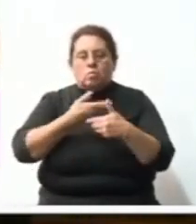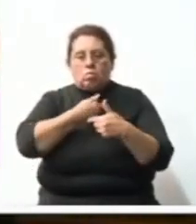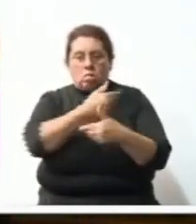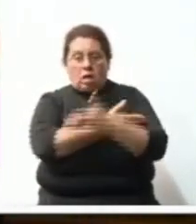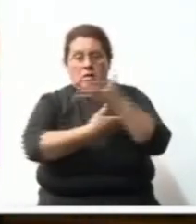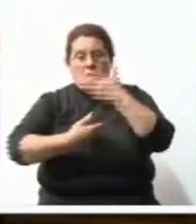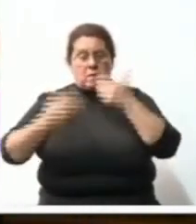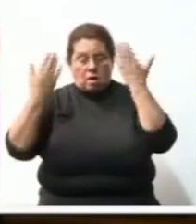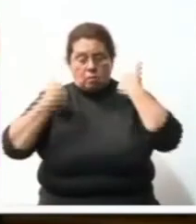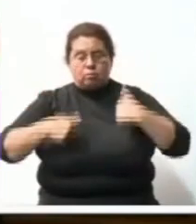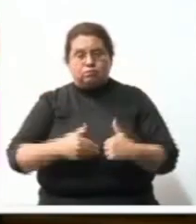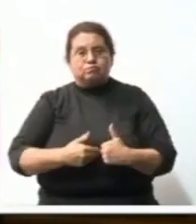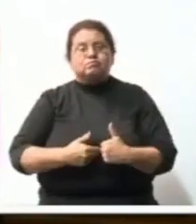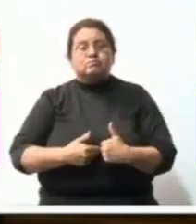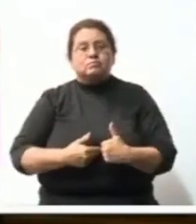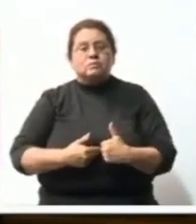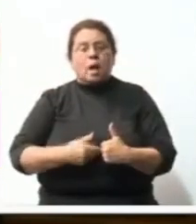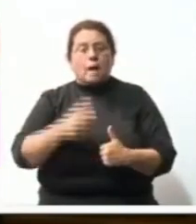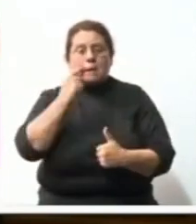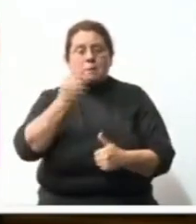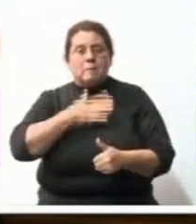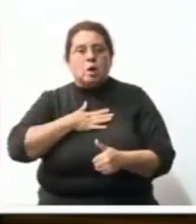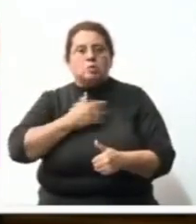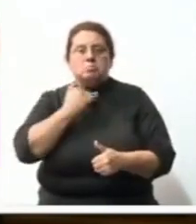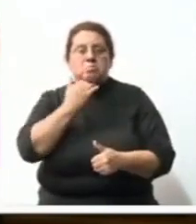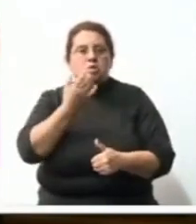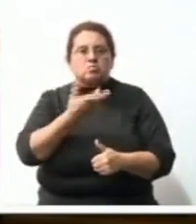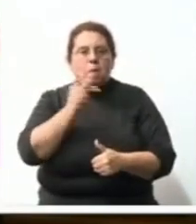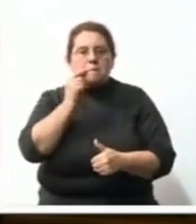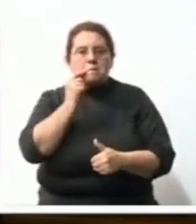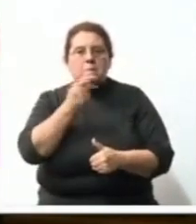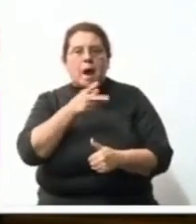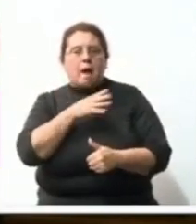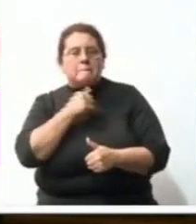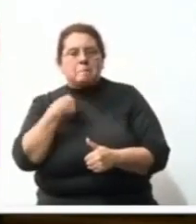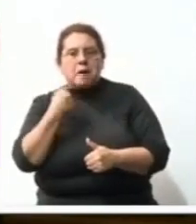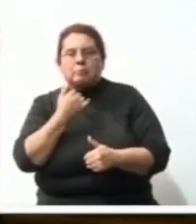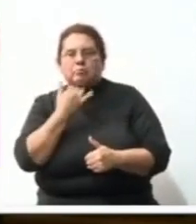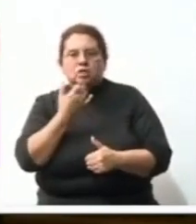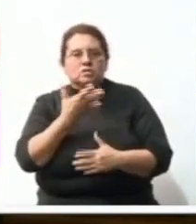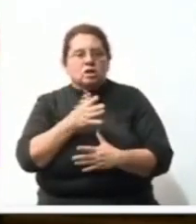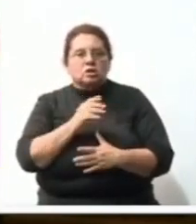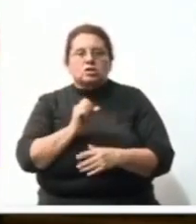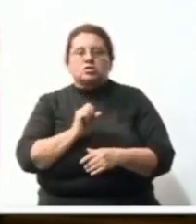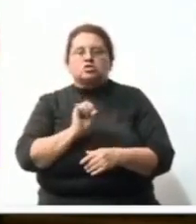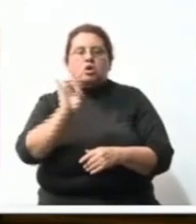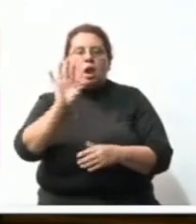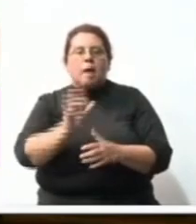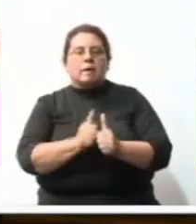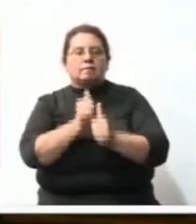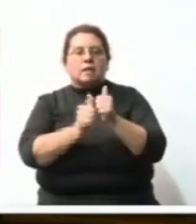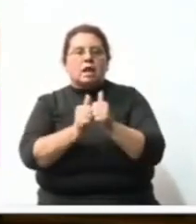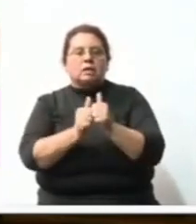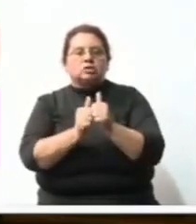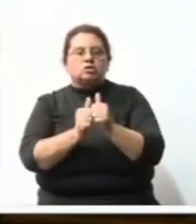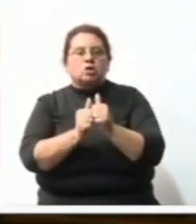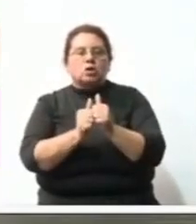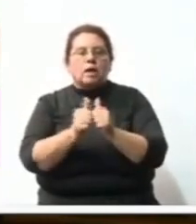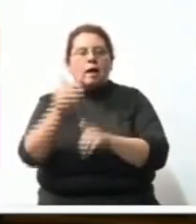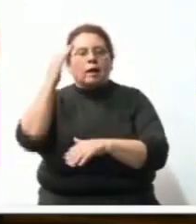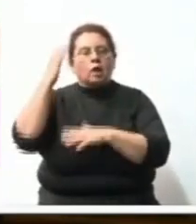yo no sé todavía qué pasó con mis padres la única versión que tengo es la versión militar porque cuando los